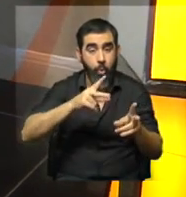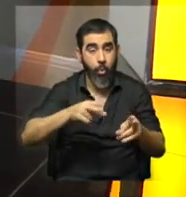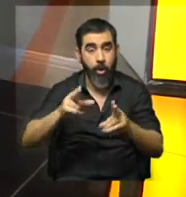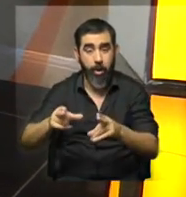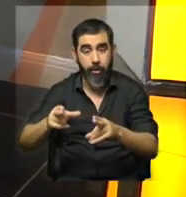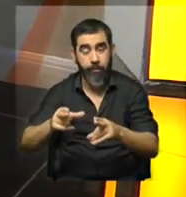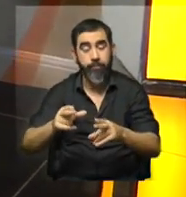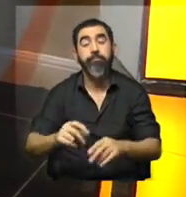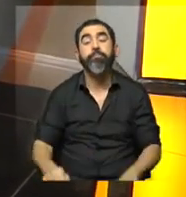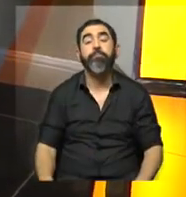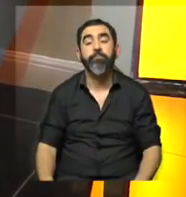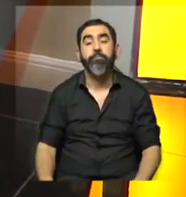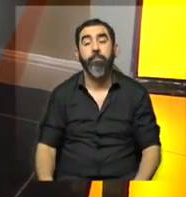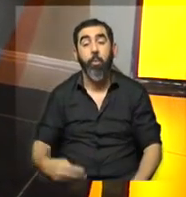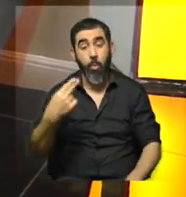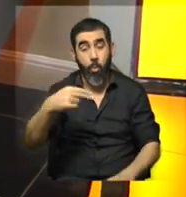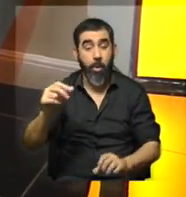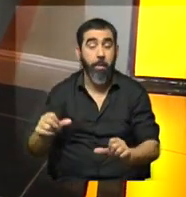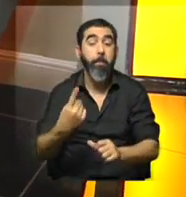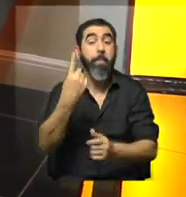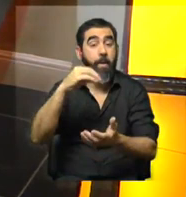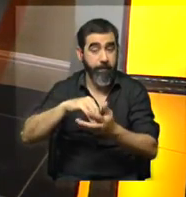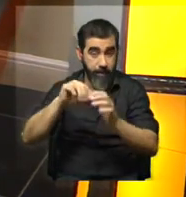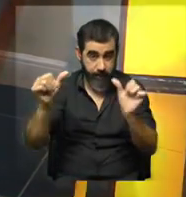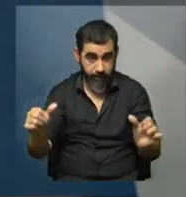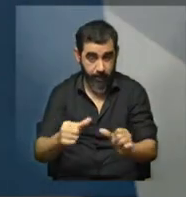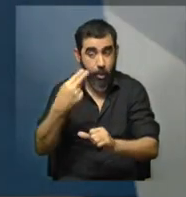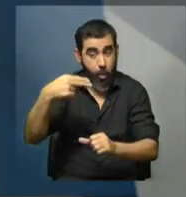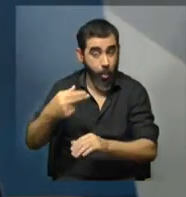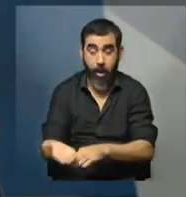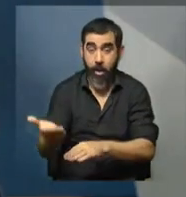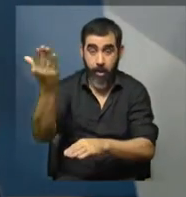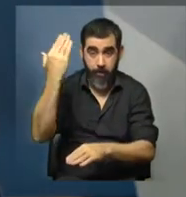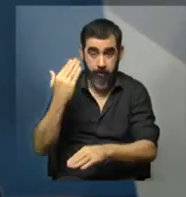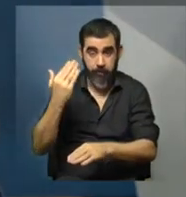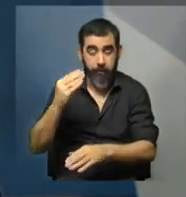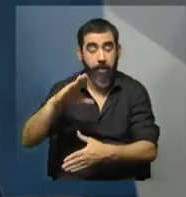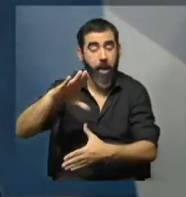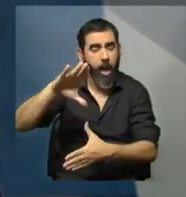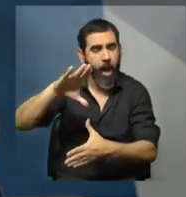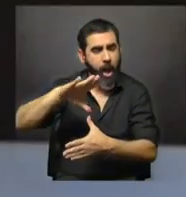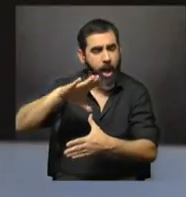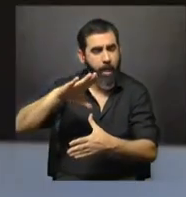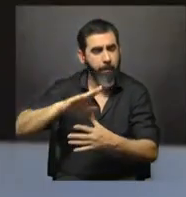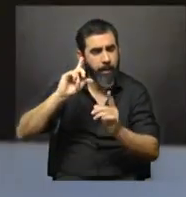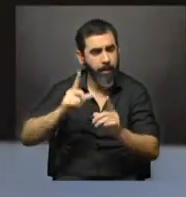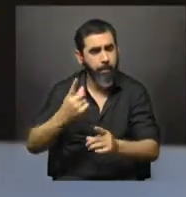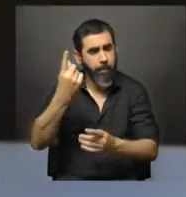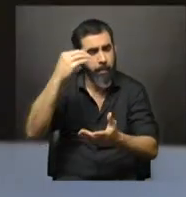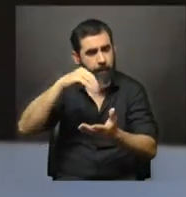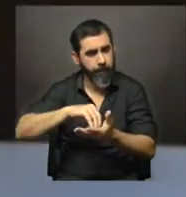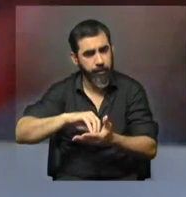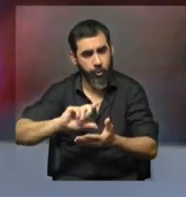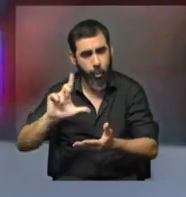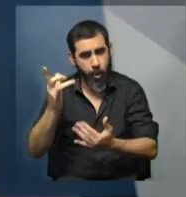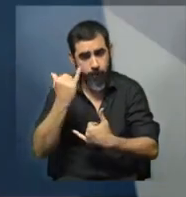tardíos. Claro, esto no se ha hecho nunca, primero que nada, es la primera vez sí, lo que decís tú. Esto es un dato creo que a nivel Américas incluso, ¿no? No hay datos de este tipo.